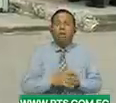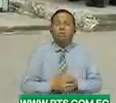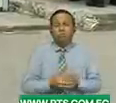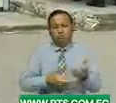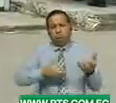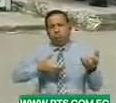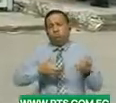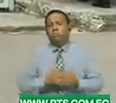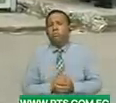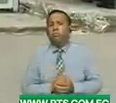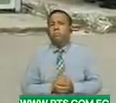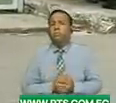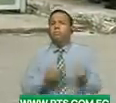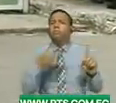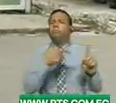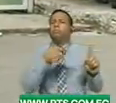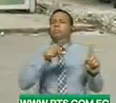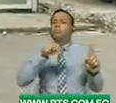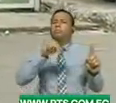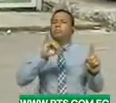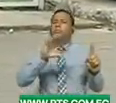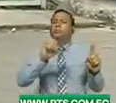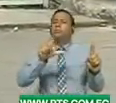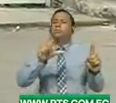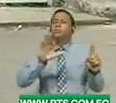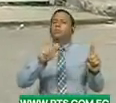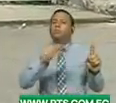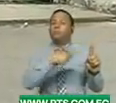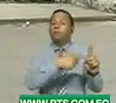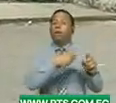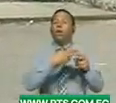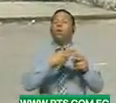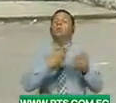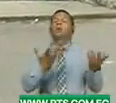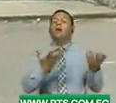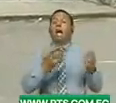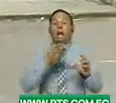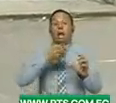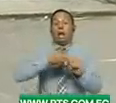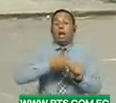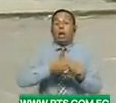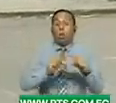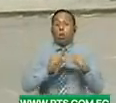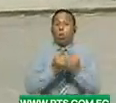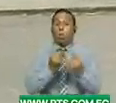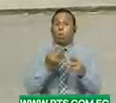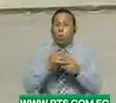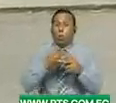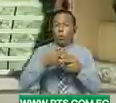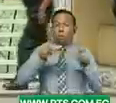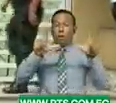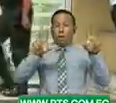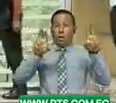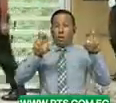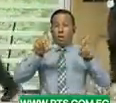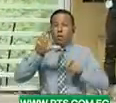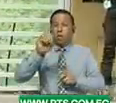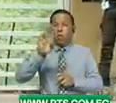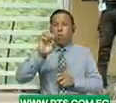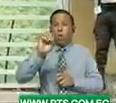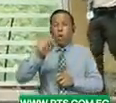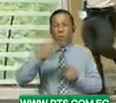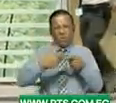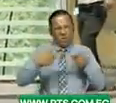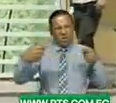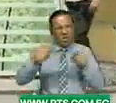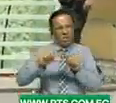Según la autoridad, Micolta, conocido con el alias La Moisa, era el líder de la organización delictiva Los Lobos, rival de los choneros